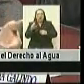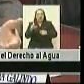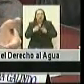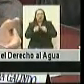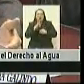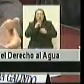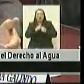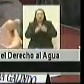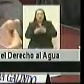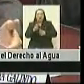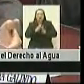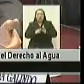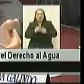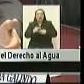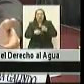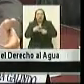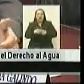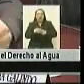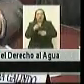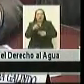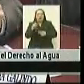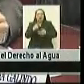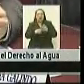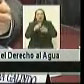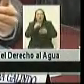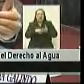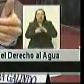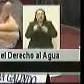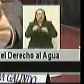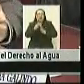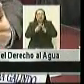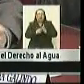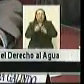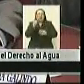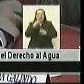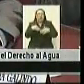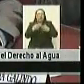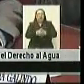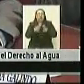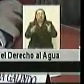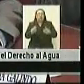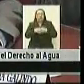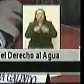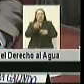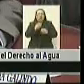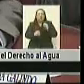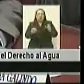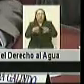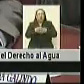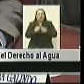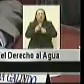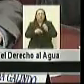habló del lanzamiento del Programa Nacional de Saneamiento Rural, que era este programa para ampliar la cobertura del agua y el saneamiento